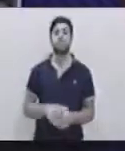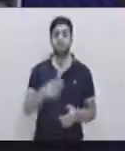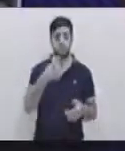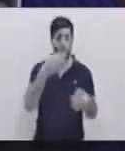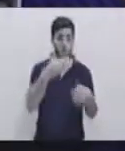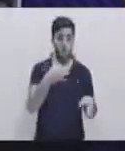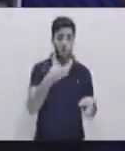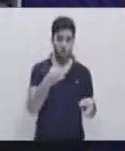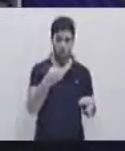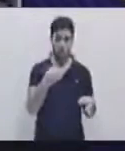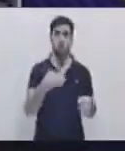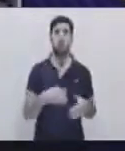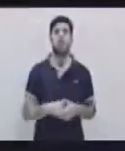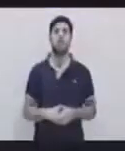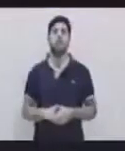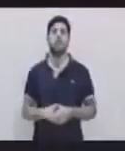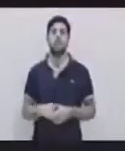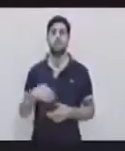hojas de papel,